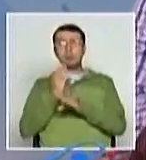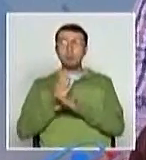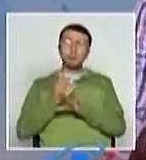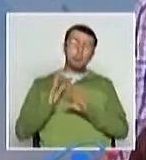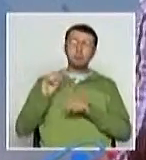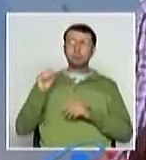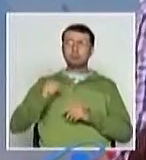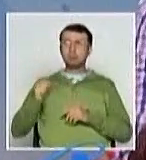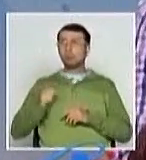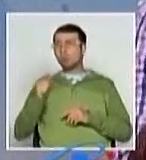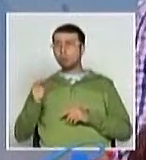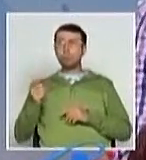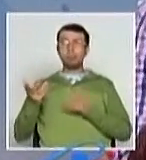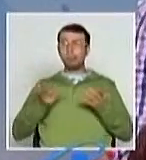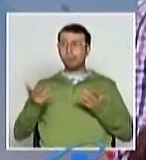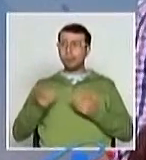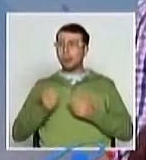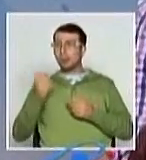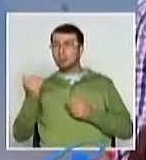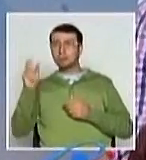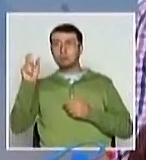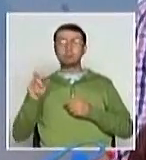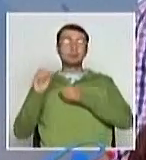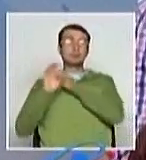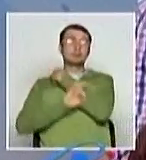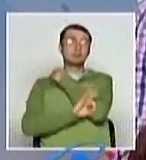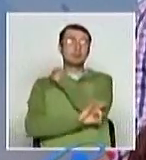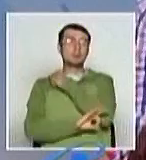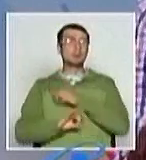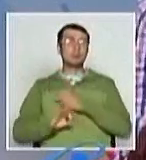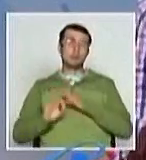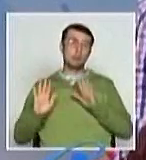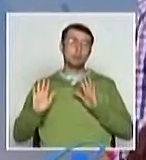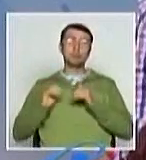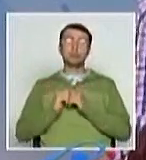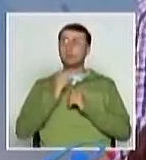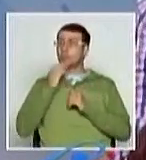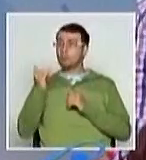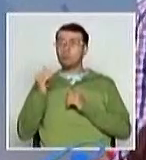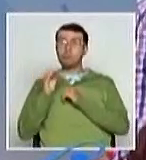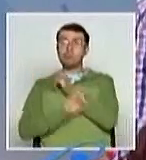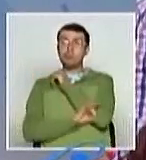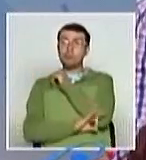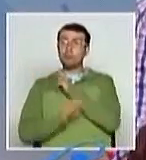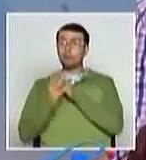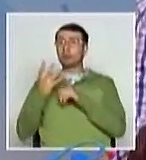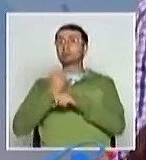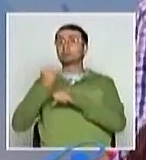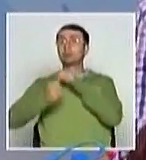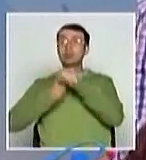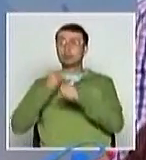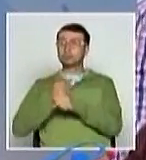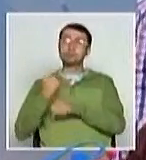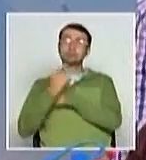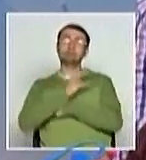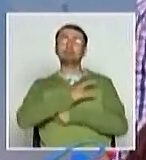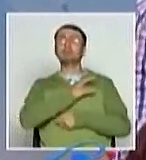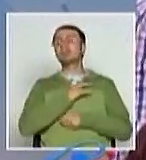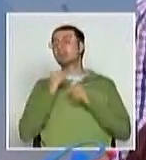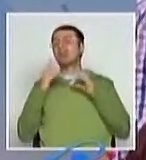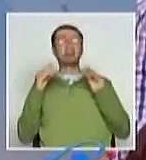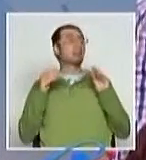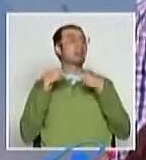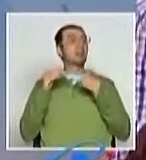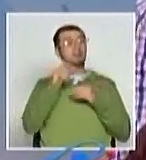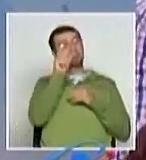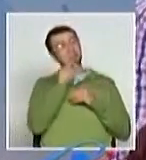sentó Pues a votar corriente con el psicólogo no un psicólogo no va 5 años a una universidad para sentarse a votar corriente con